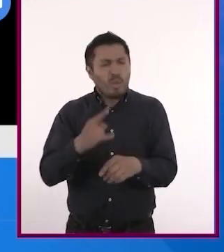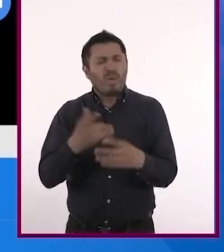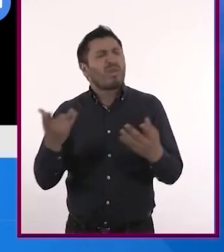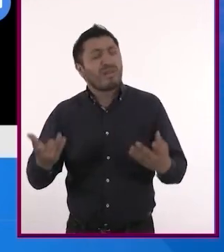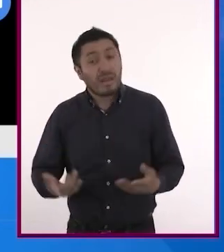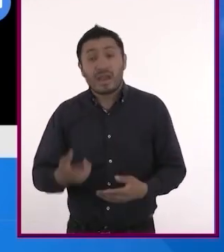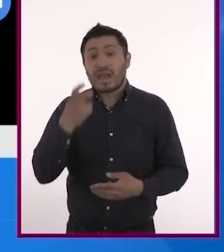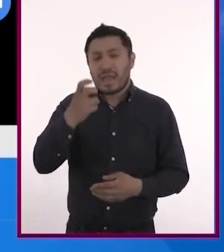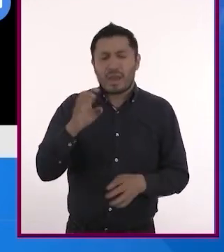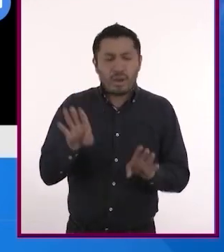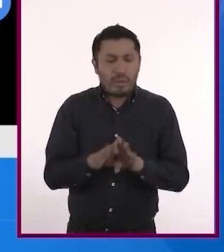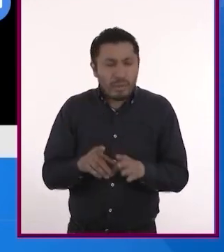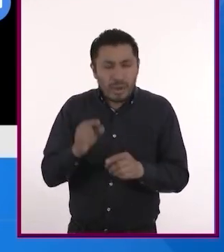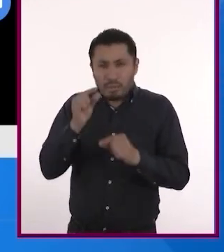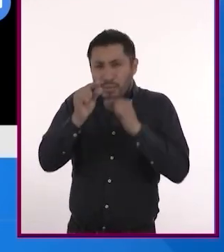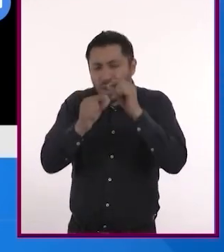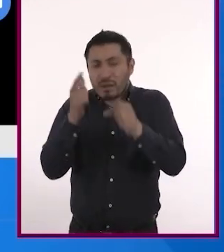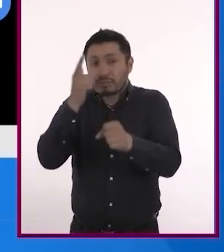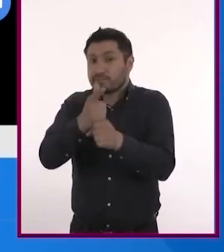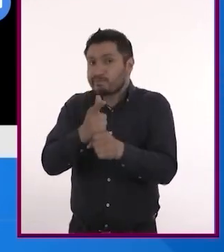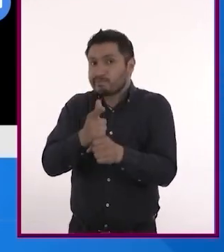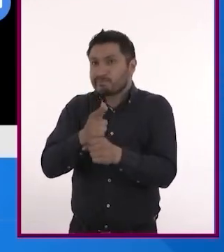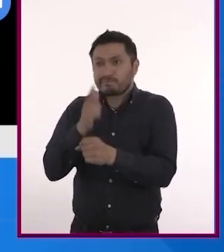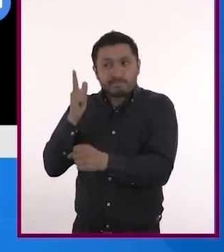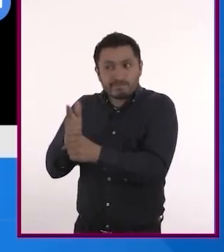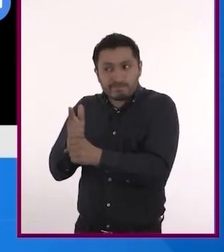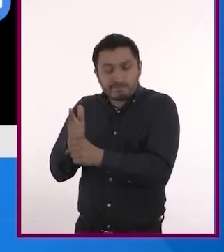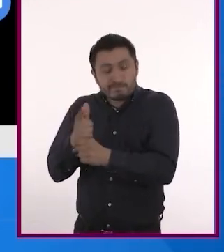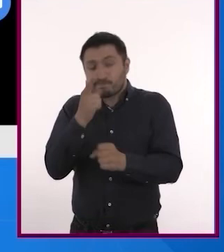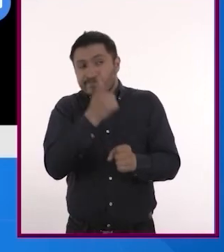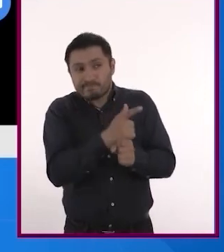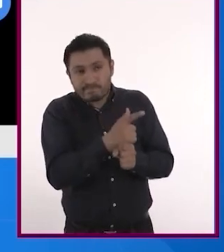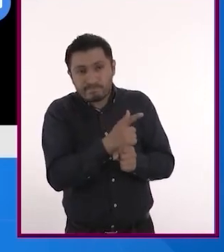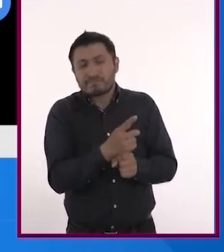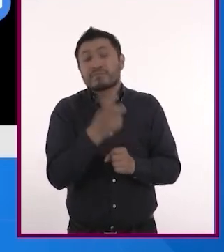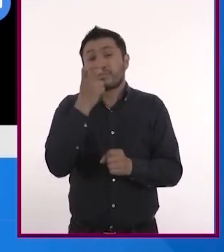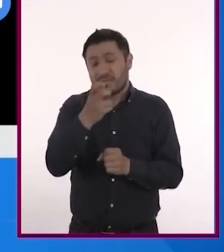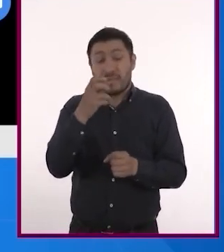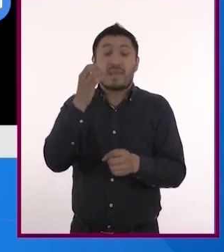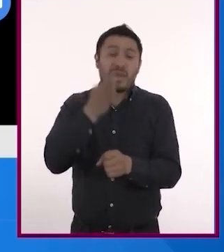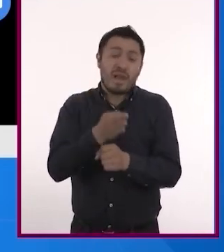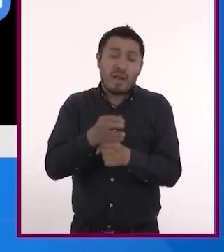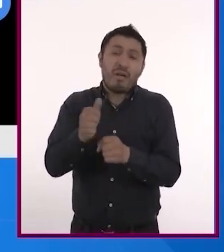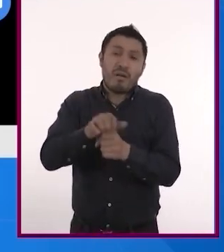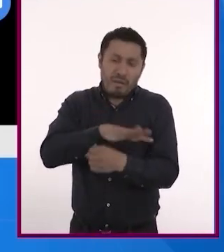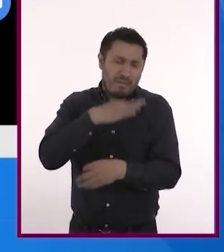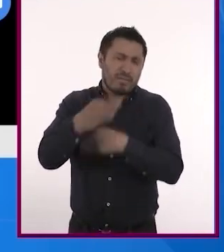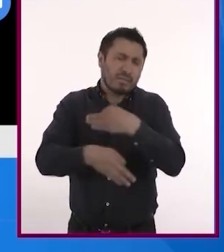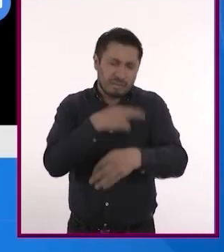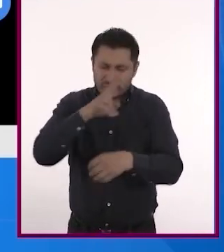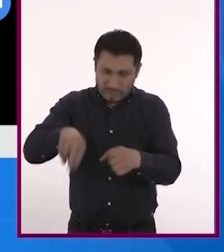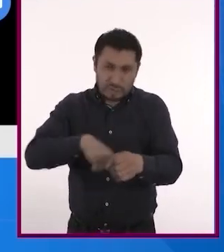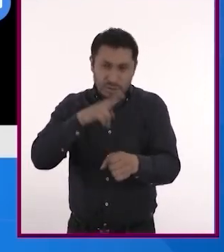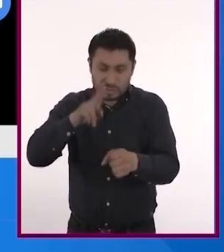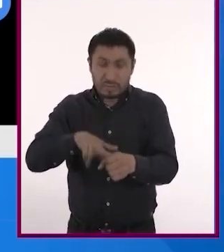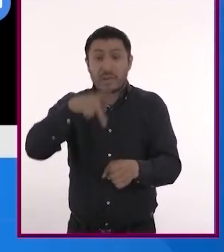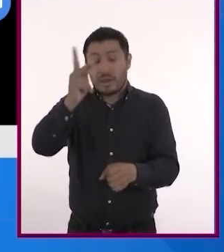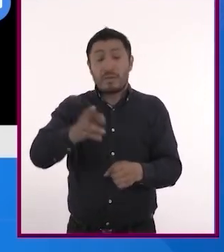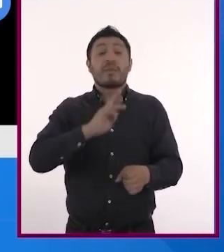son como pequeños síntomas que, digo, en este momento de pandemia nos pasa a todos y a